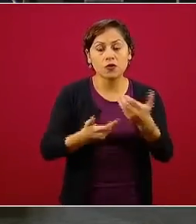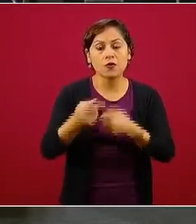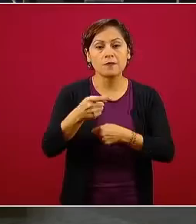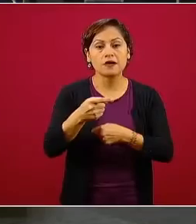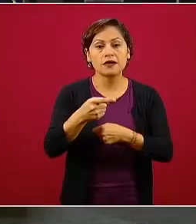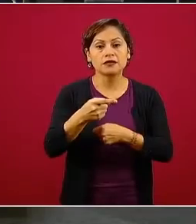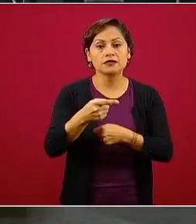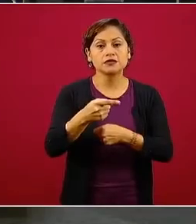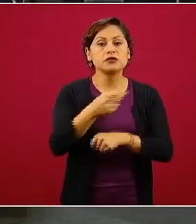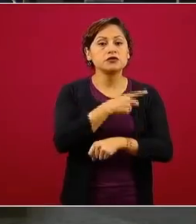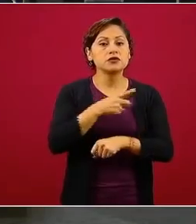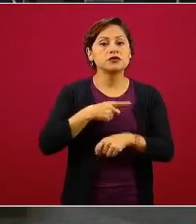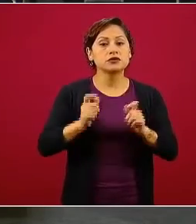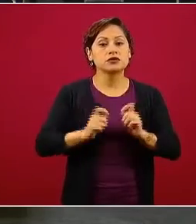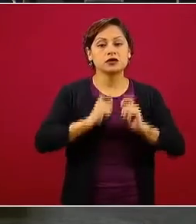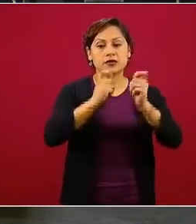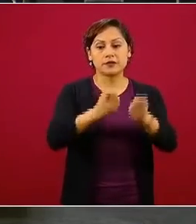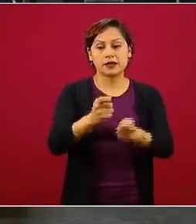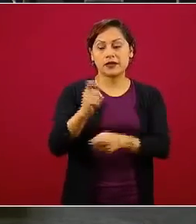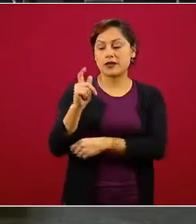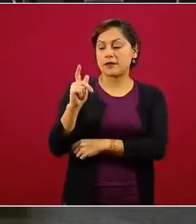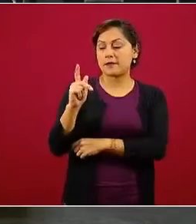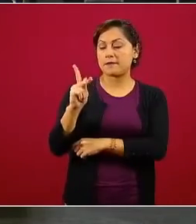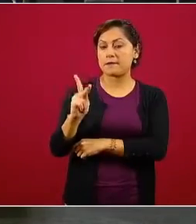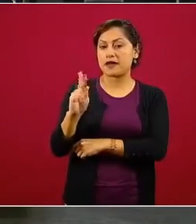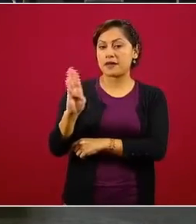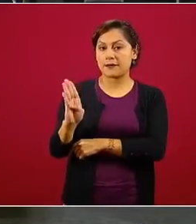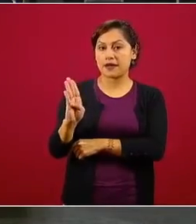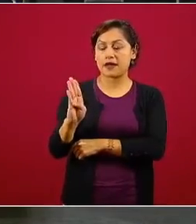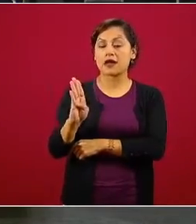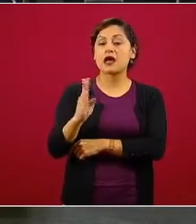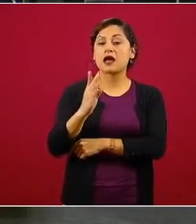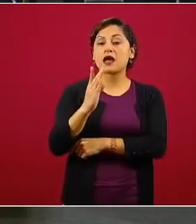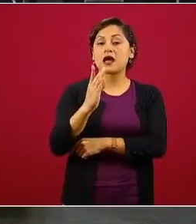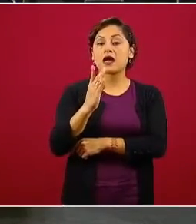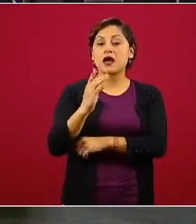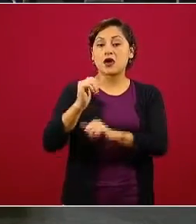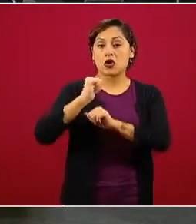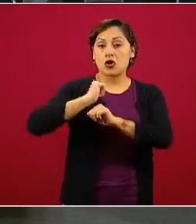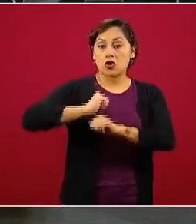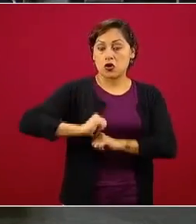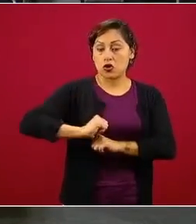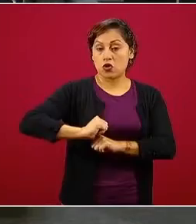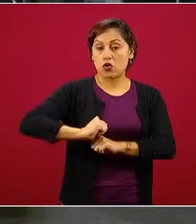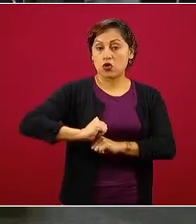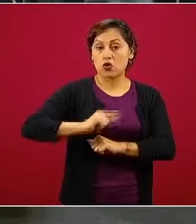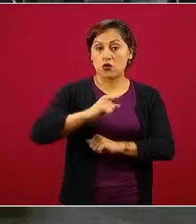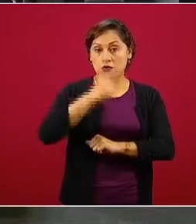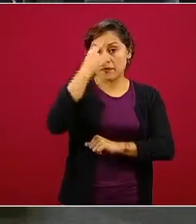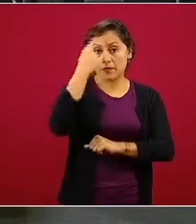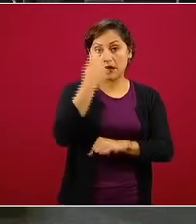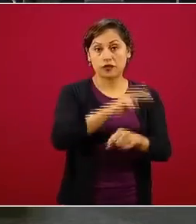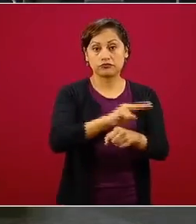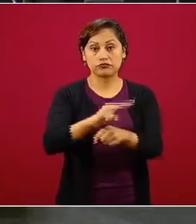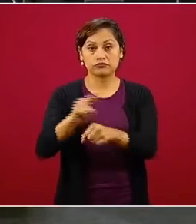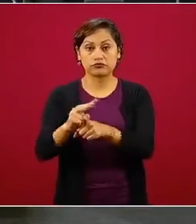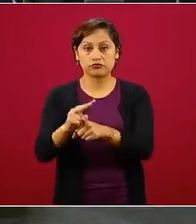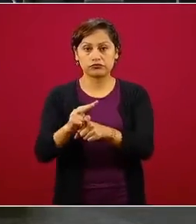oficial de protección de buque o PB. Todo esto está en el reglamento de la Ley de Navegación y Comercio